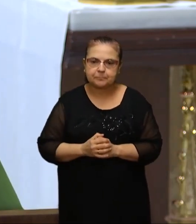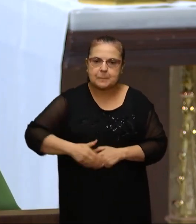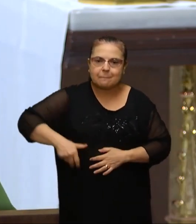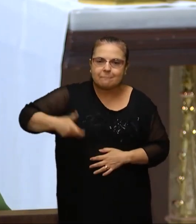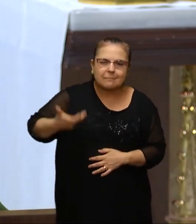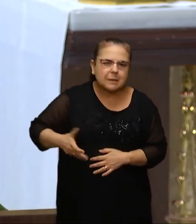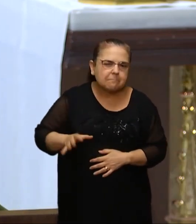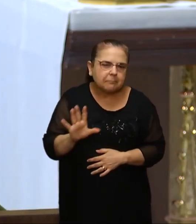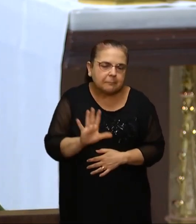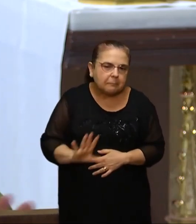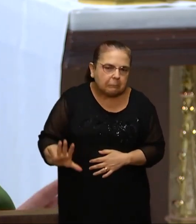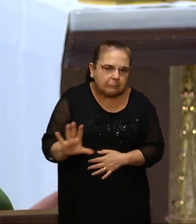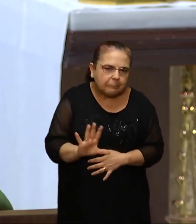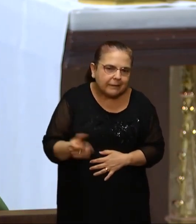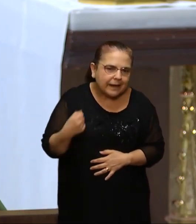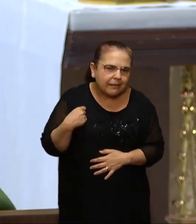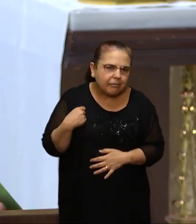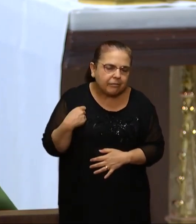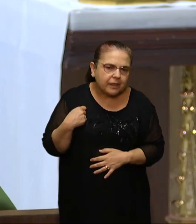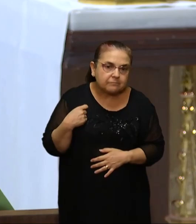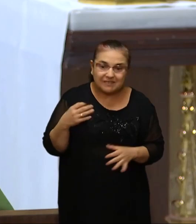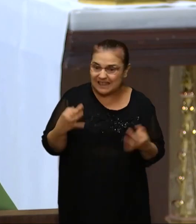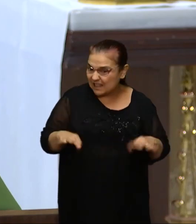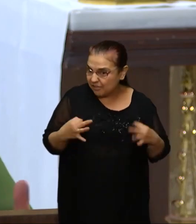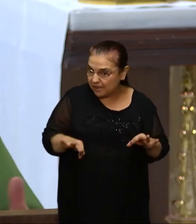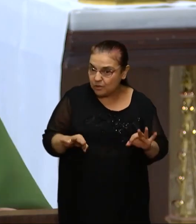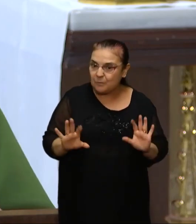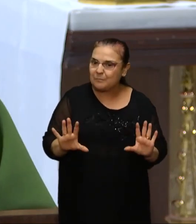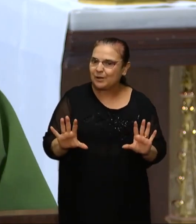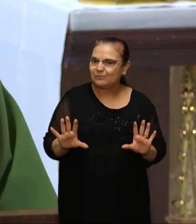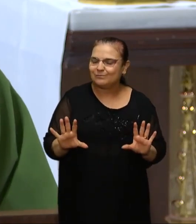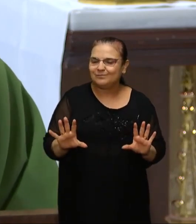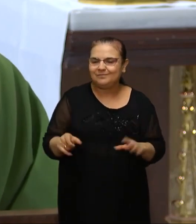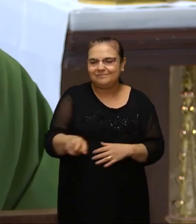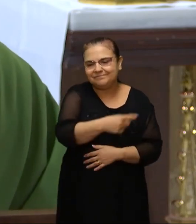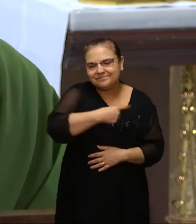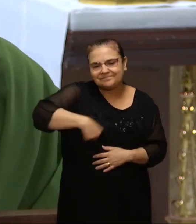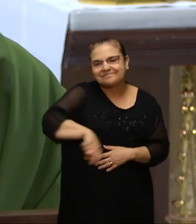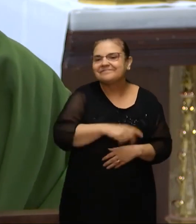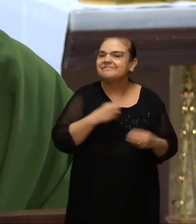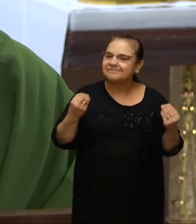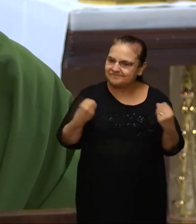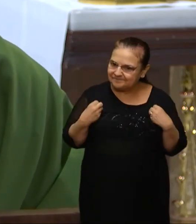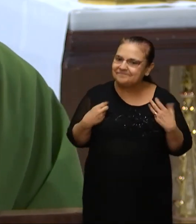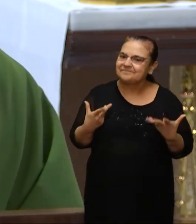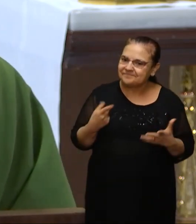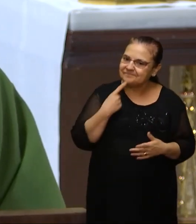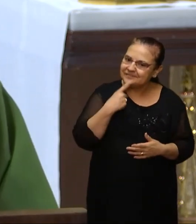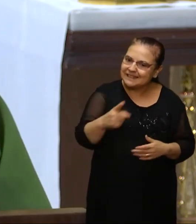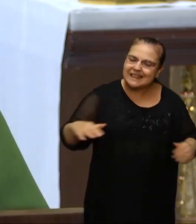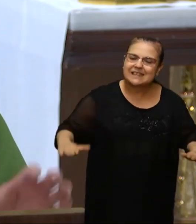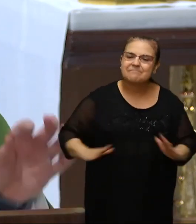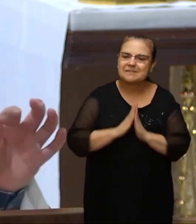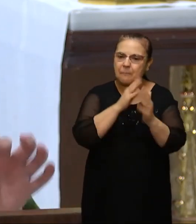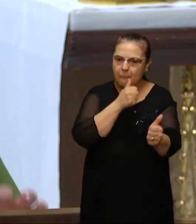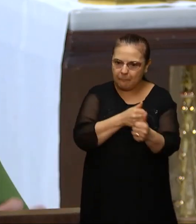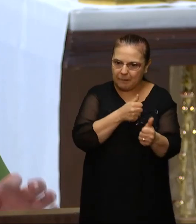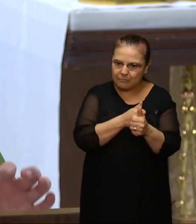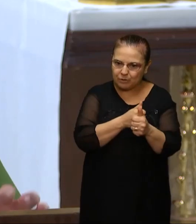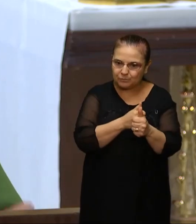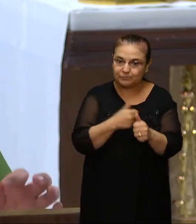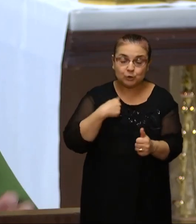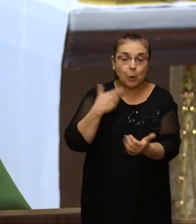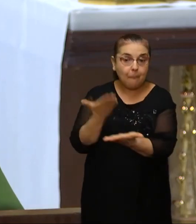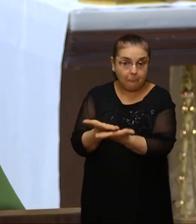aparece como si fuese muy sencilla pero en eso va nuestra vida y es lo que dice San Pablo os